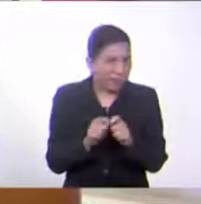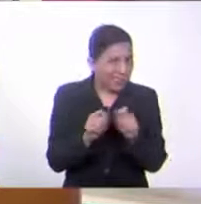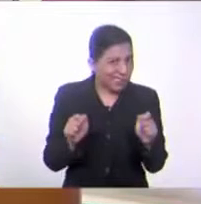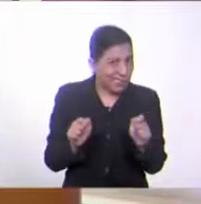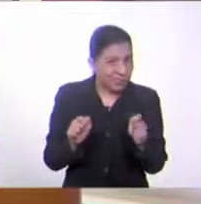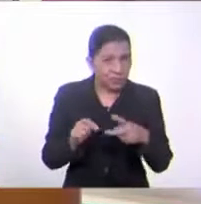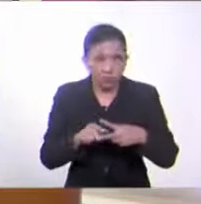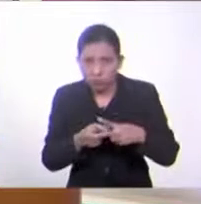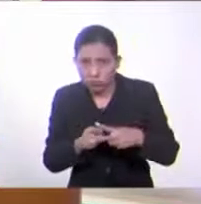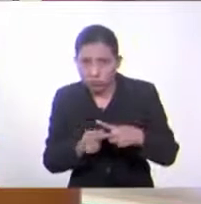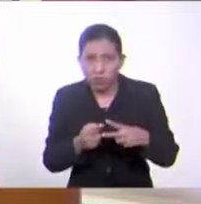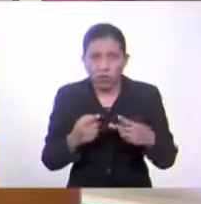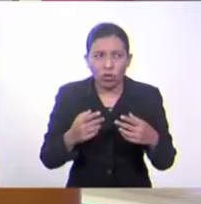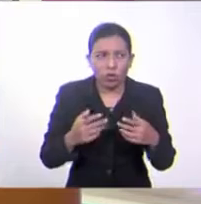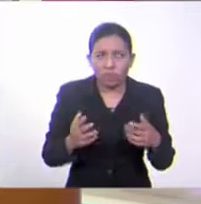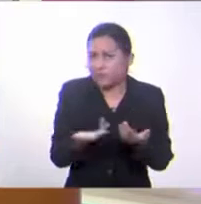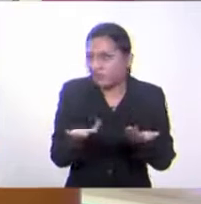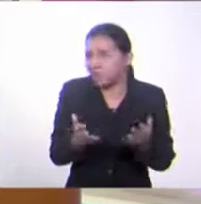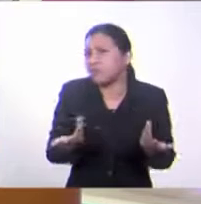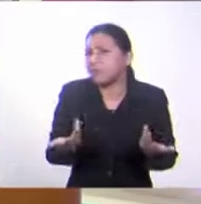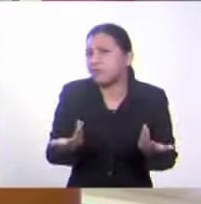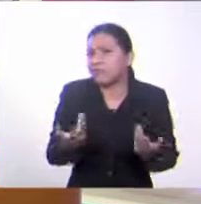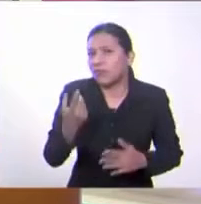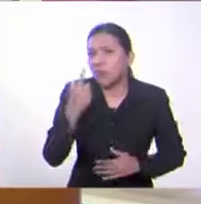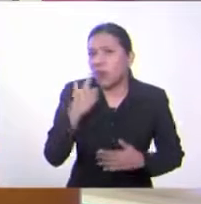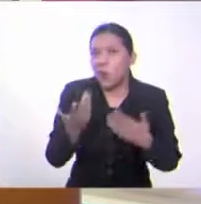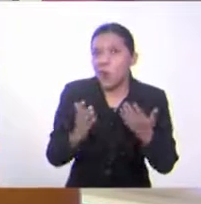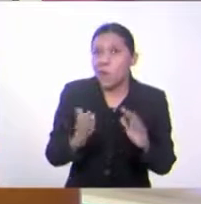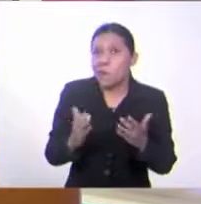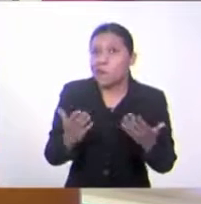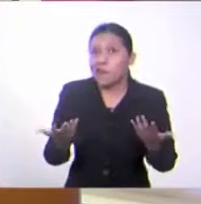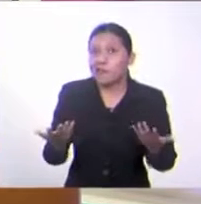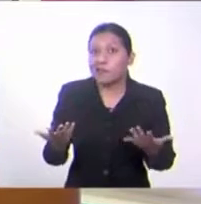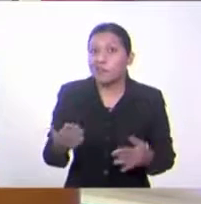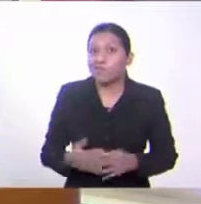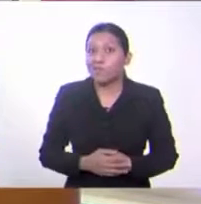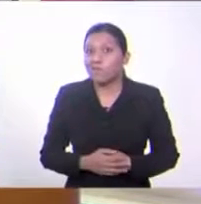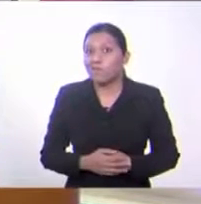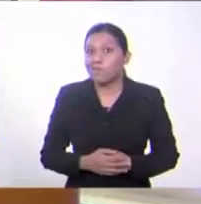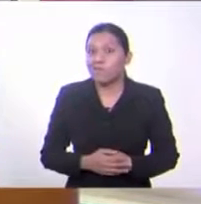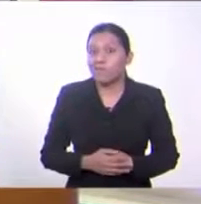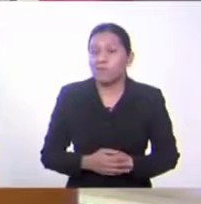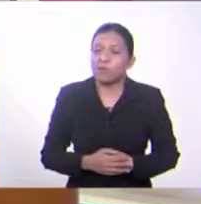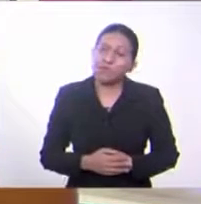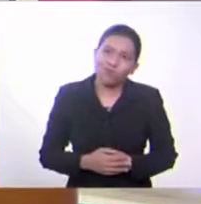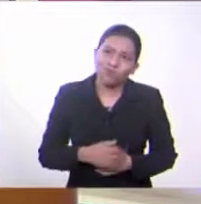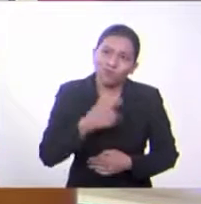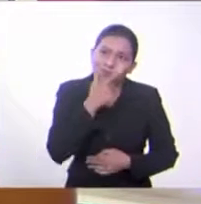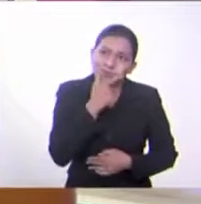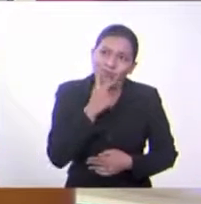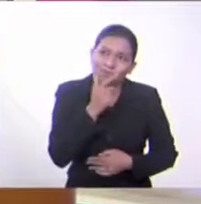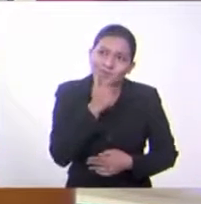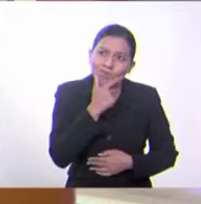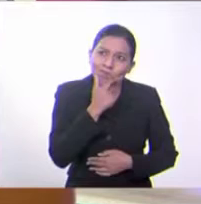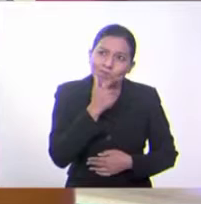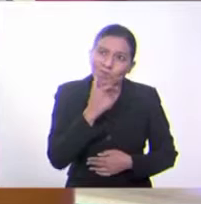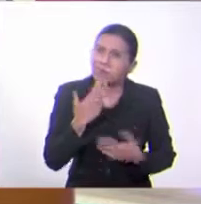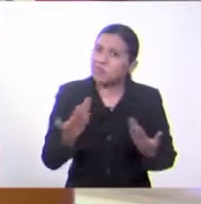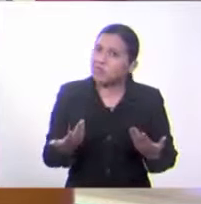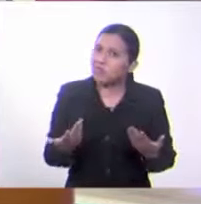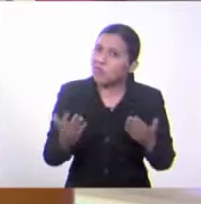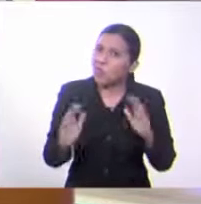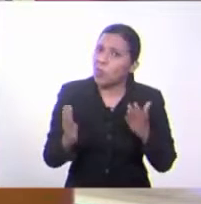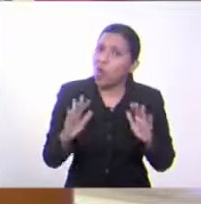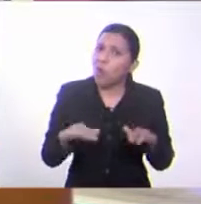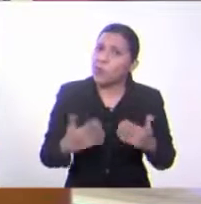o tenemos que ocupar algún instrumento para compararlos? Sí, podríamos usar algún instrumento para